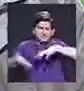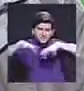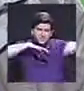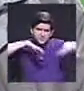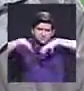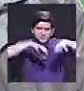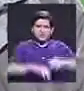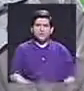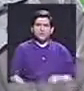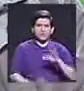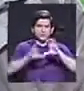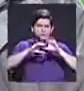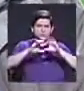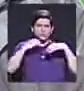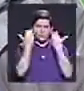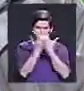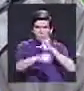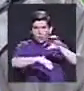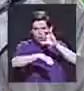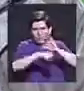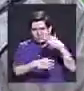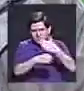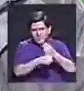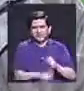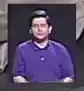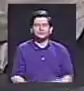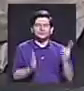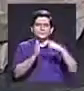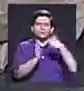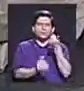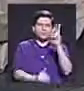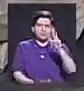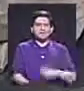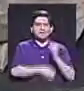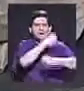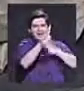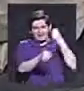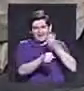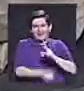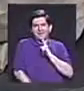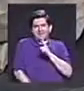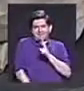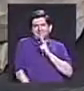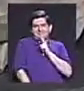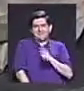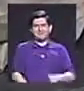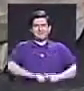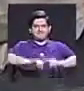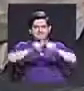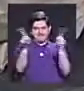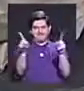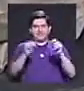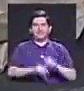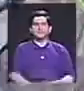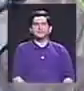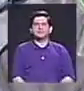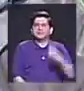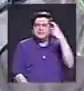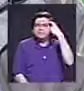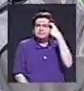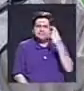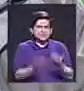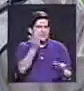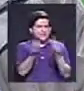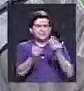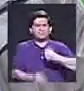acciones que emprende el Consejo. Entonces el 2013 se convierte en un año realmente distinto respecto de lo